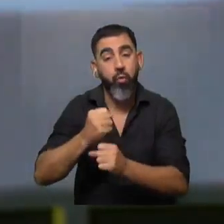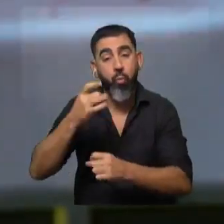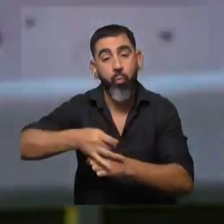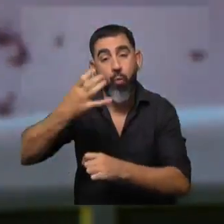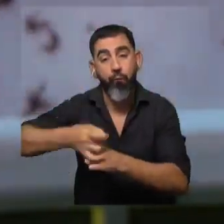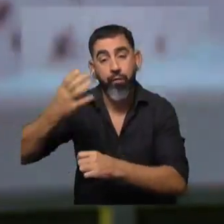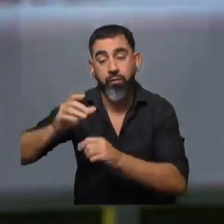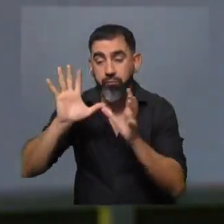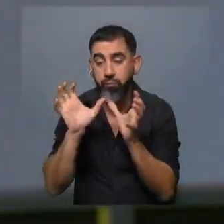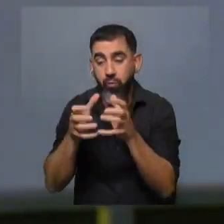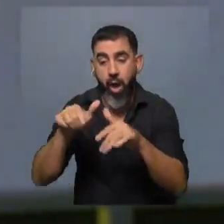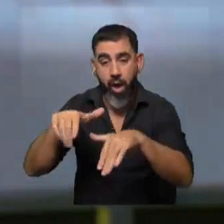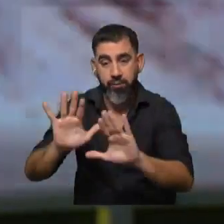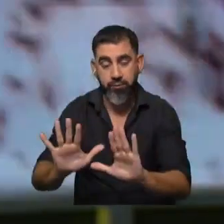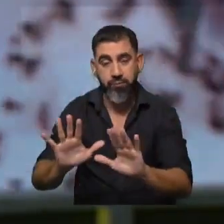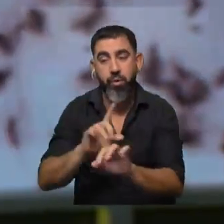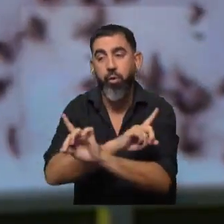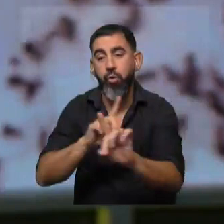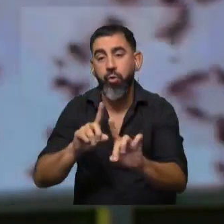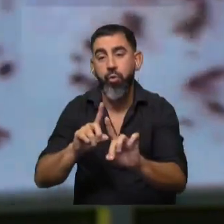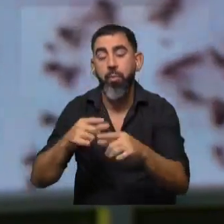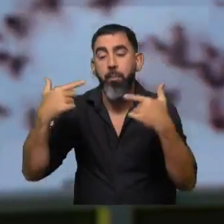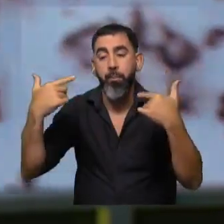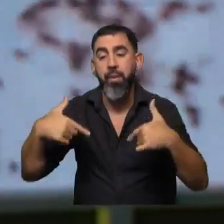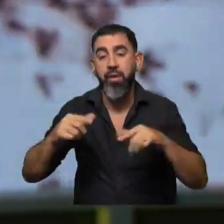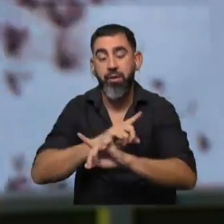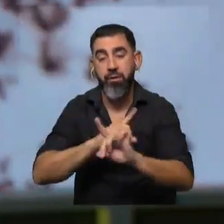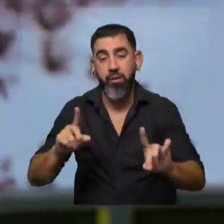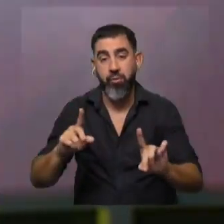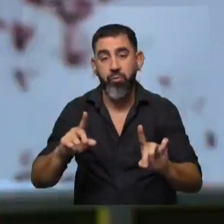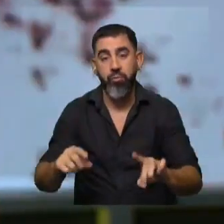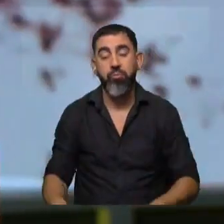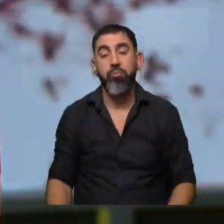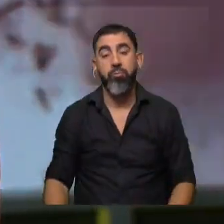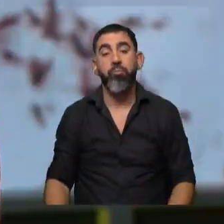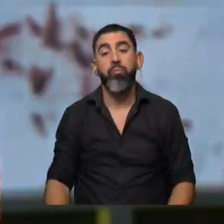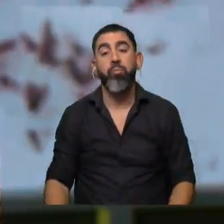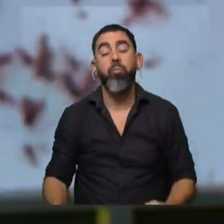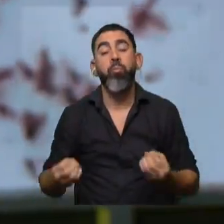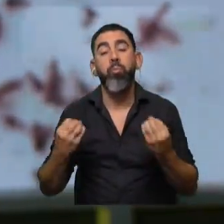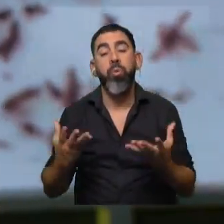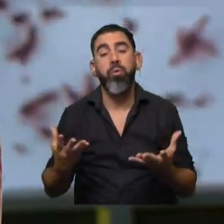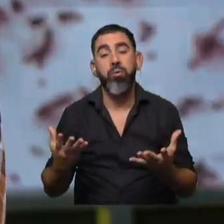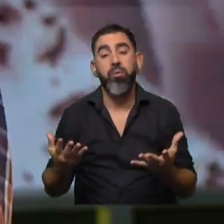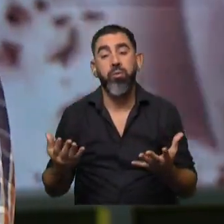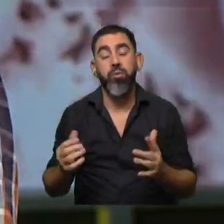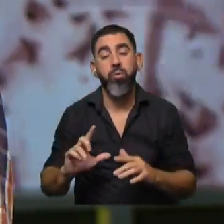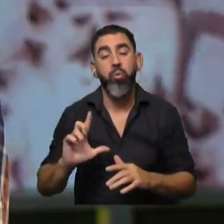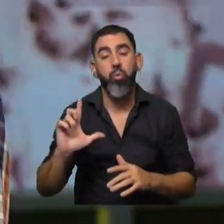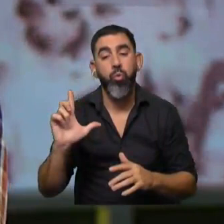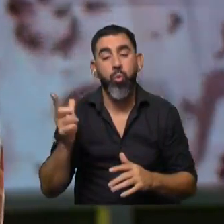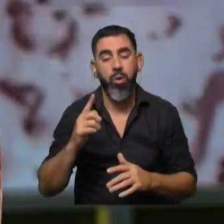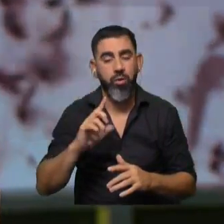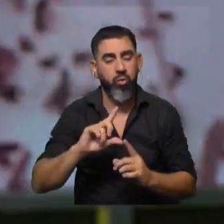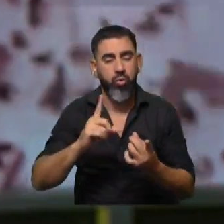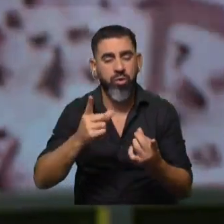cómo se debe abordar esto. No fue hecho desde el Ministerio, porque creo que no se vio